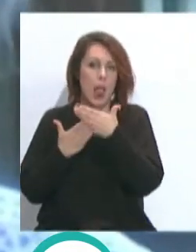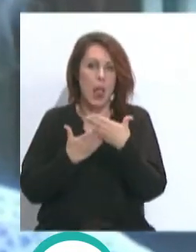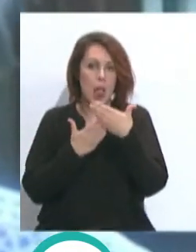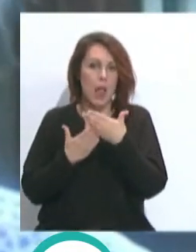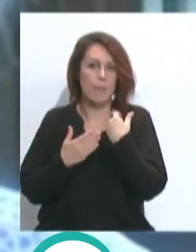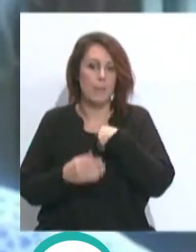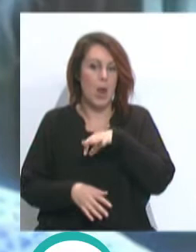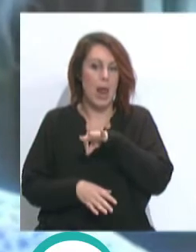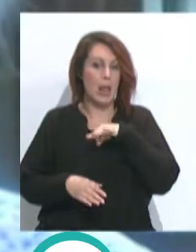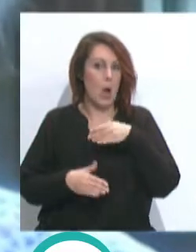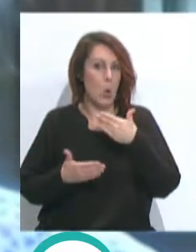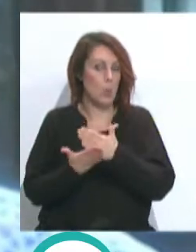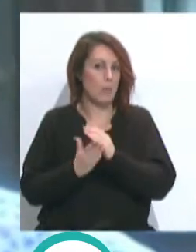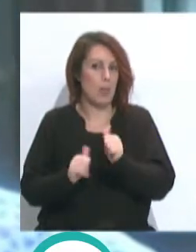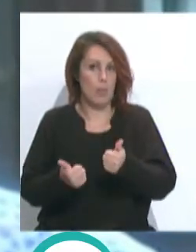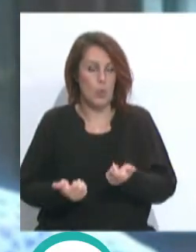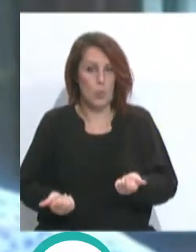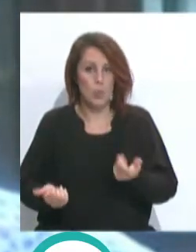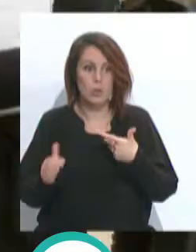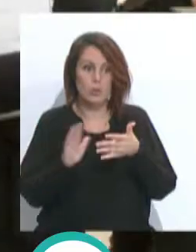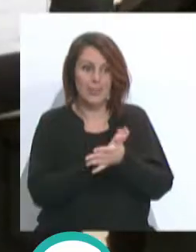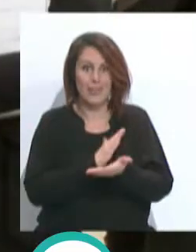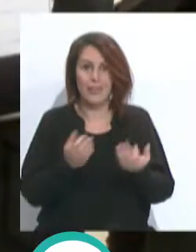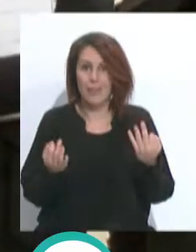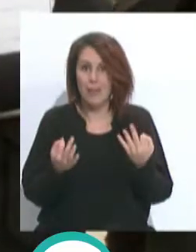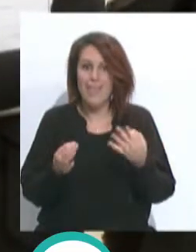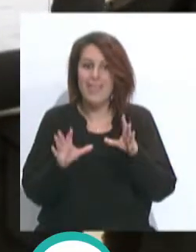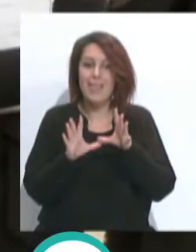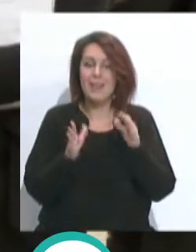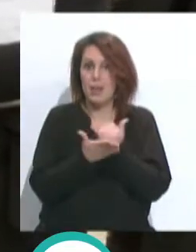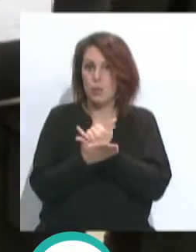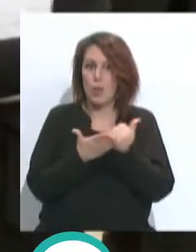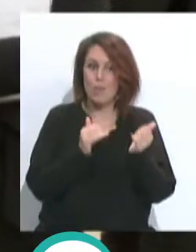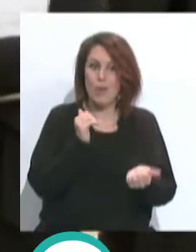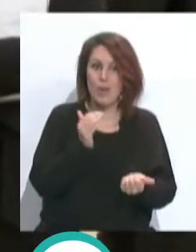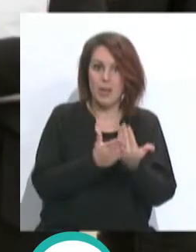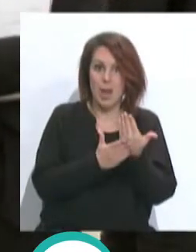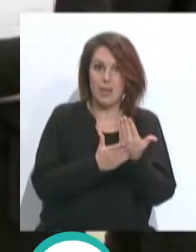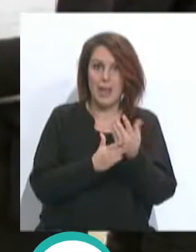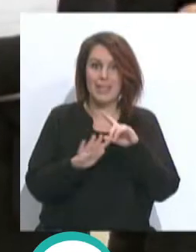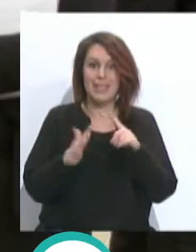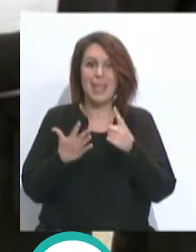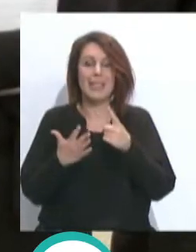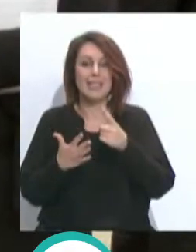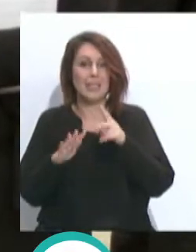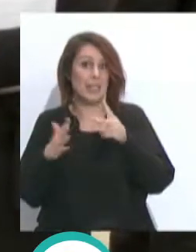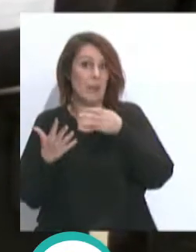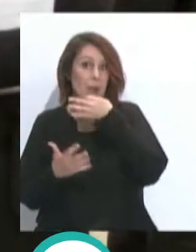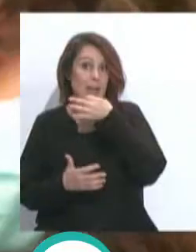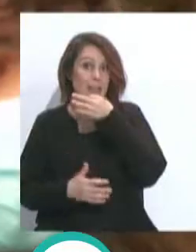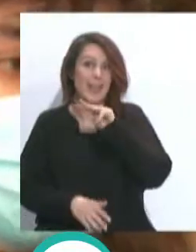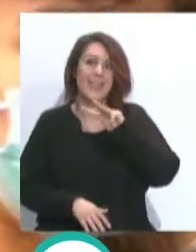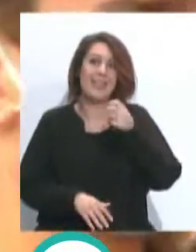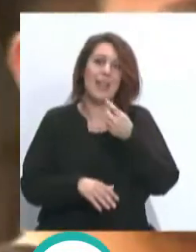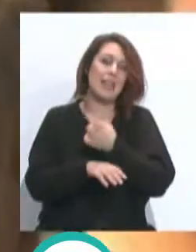opción elegida a principios de curso. Esto significa ni más ni menos que 10 asignaturas por la mañana, 6 o 7 por la tarde, 30